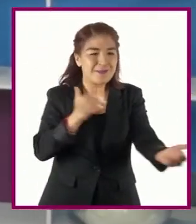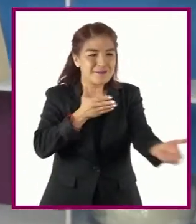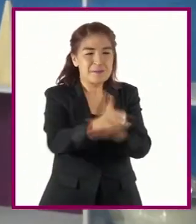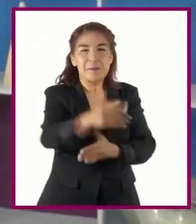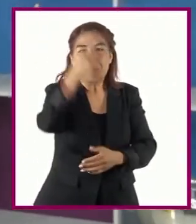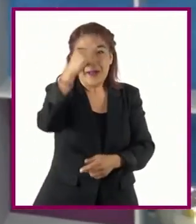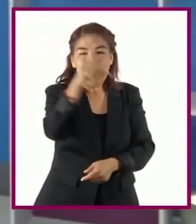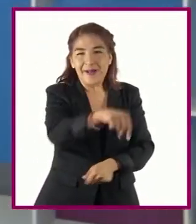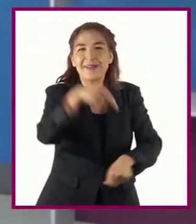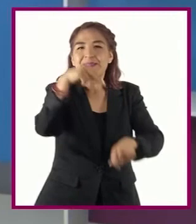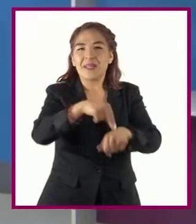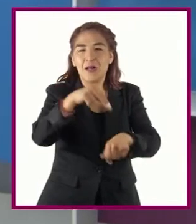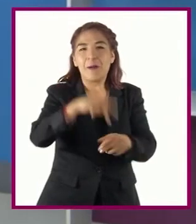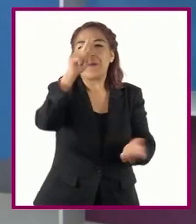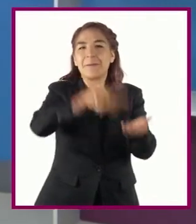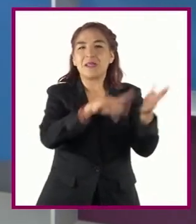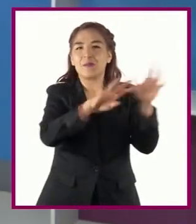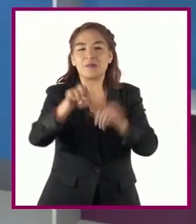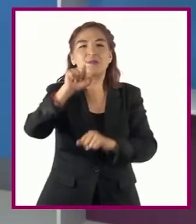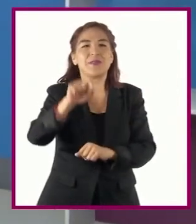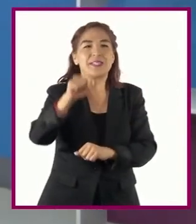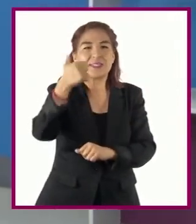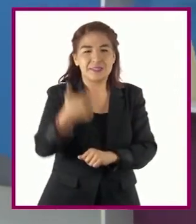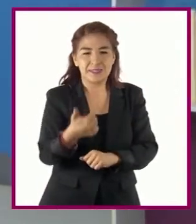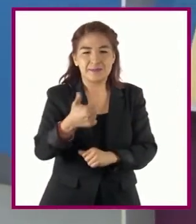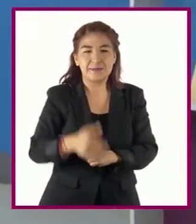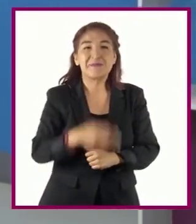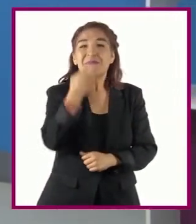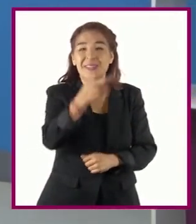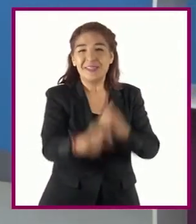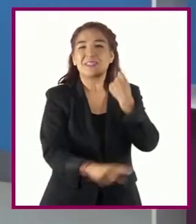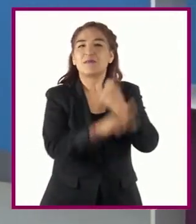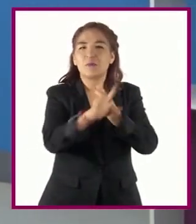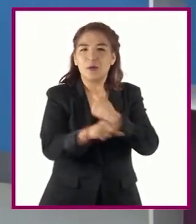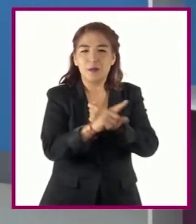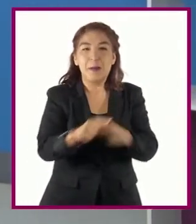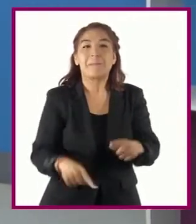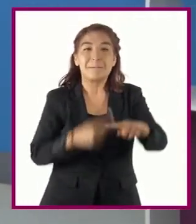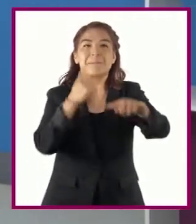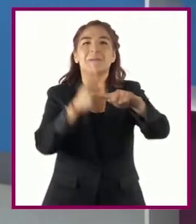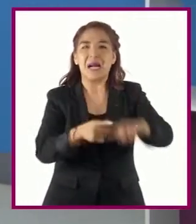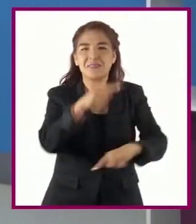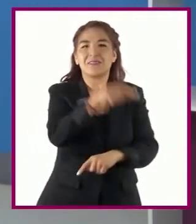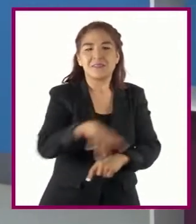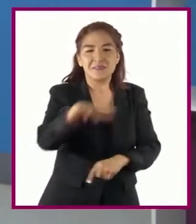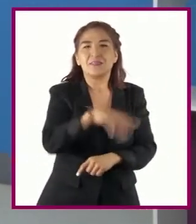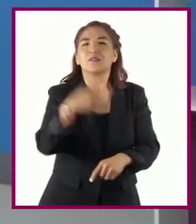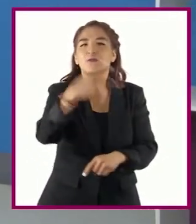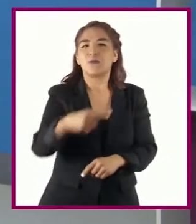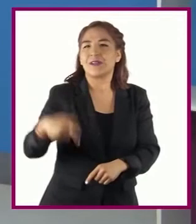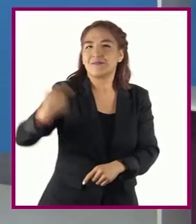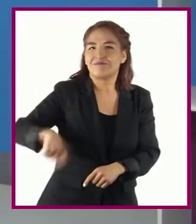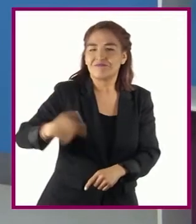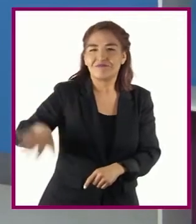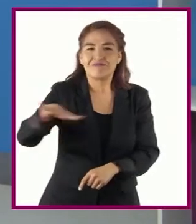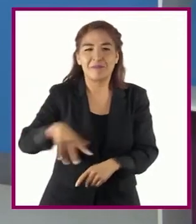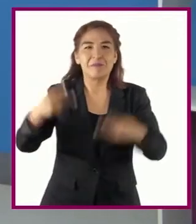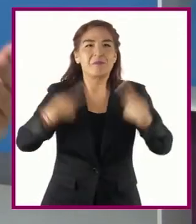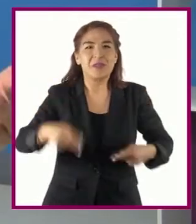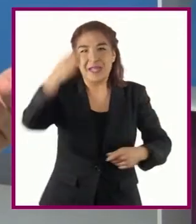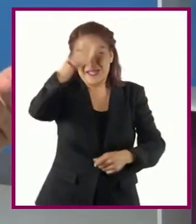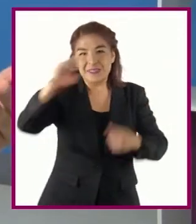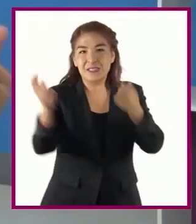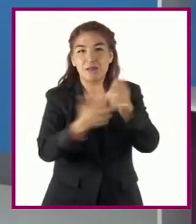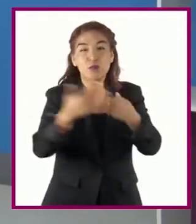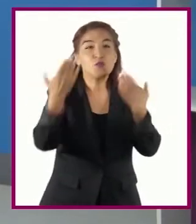nuevamente en Nicaragua en 1926. Esta situación, aunada a los privilegios económicos que tenían los extranjeros